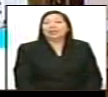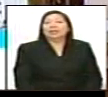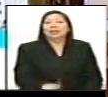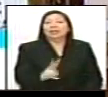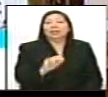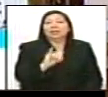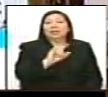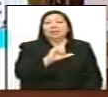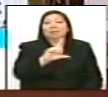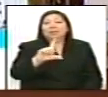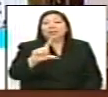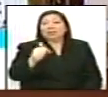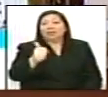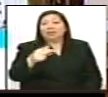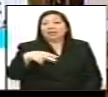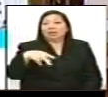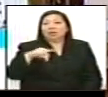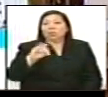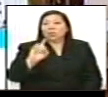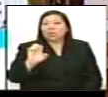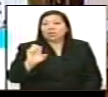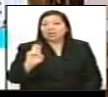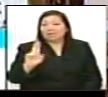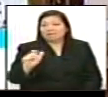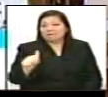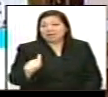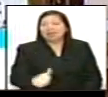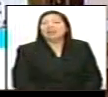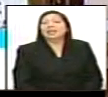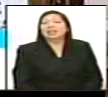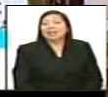Villanueva junto con otros congresistas.